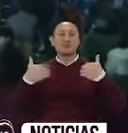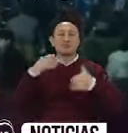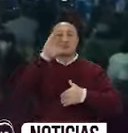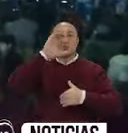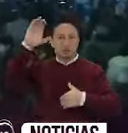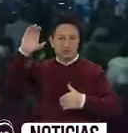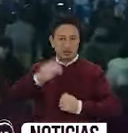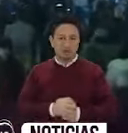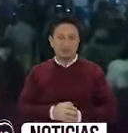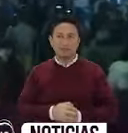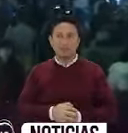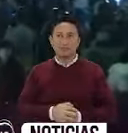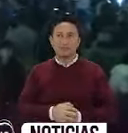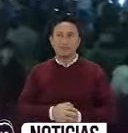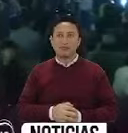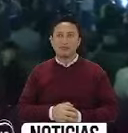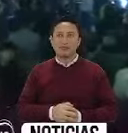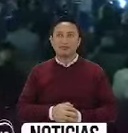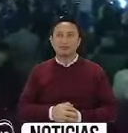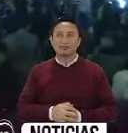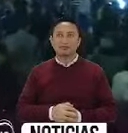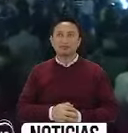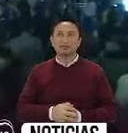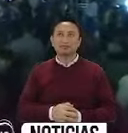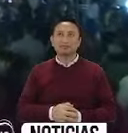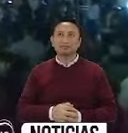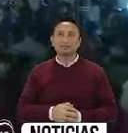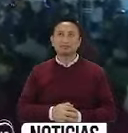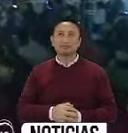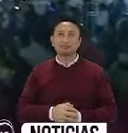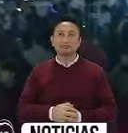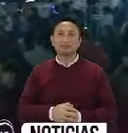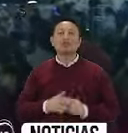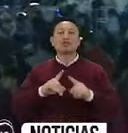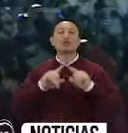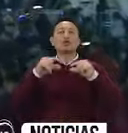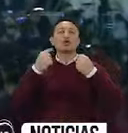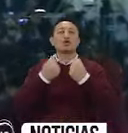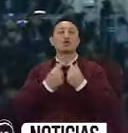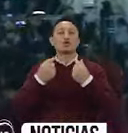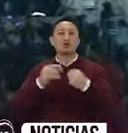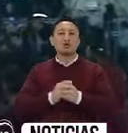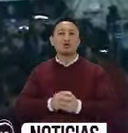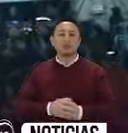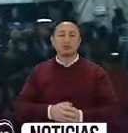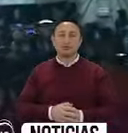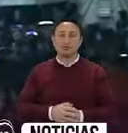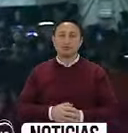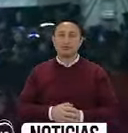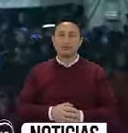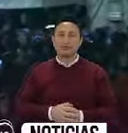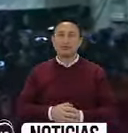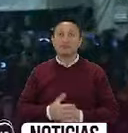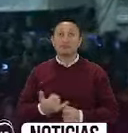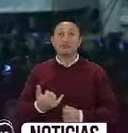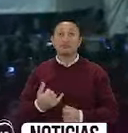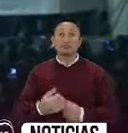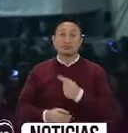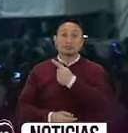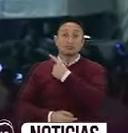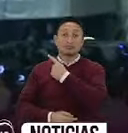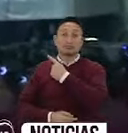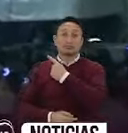y artistas nacionales e internacionales, como Tierra Canela, Juanita Burbano y actualmente que vemos